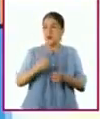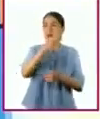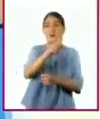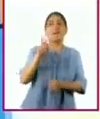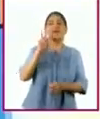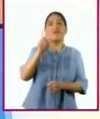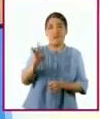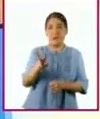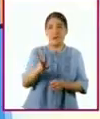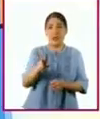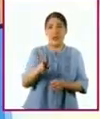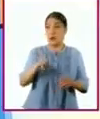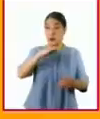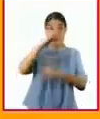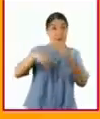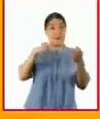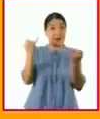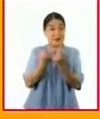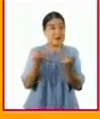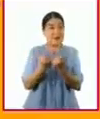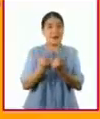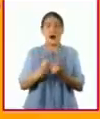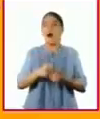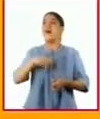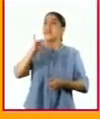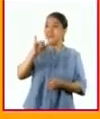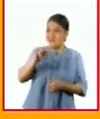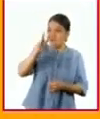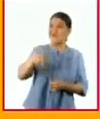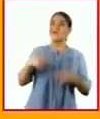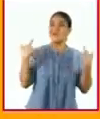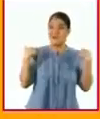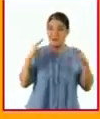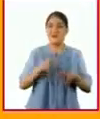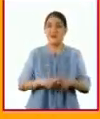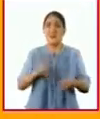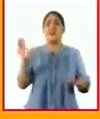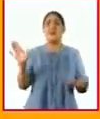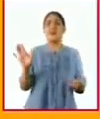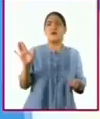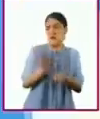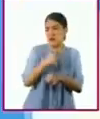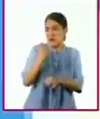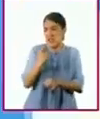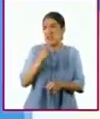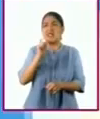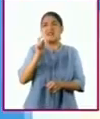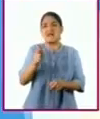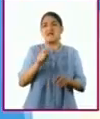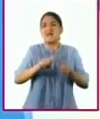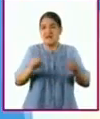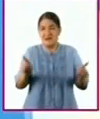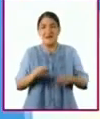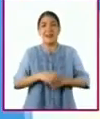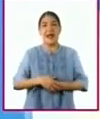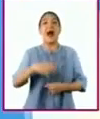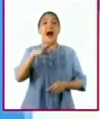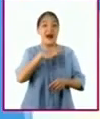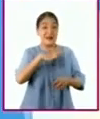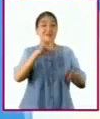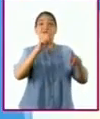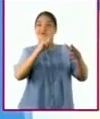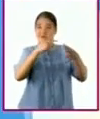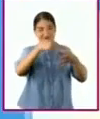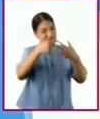notado que no son todos iguales. Es cierto, maestra, pero ¿por qué son diferentes? Existen muchos tipos de mapas y